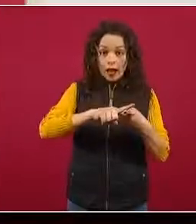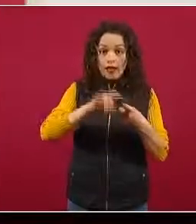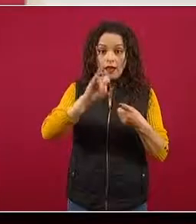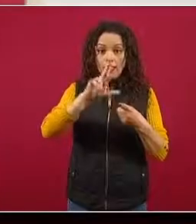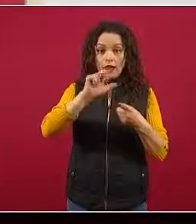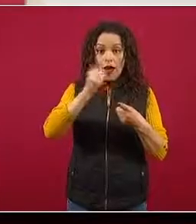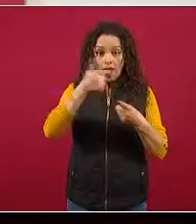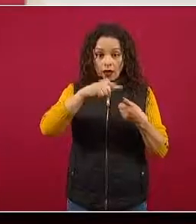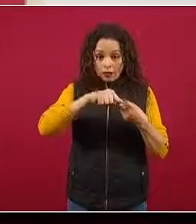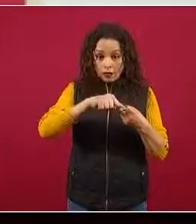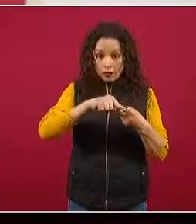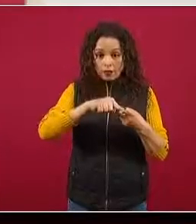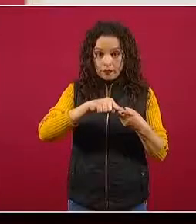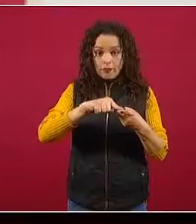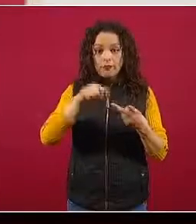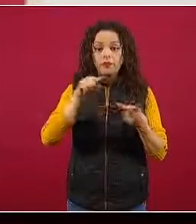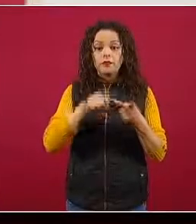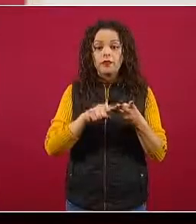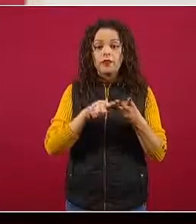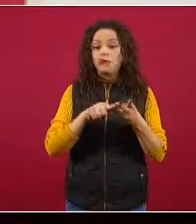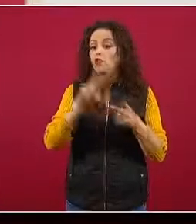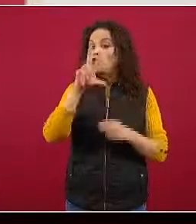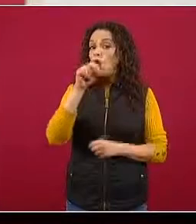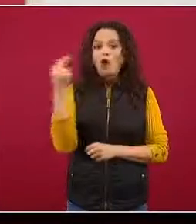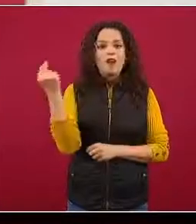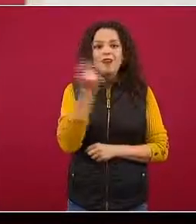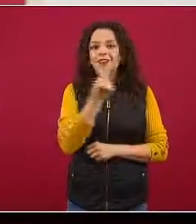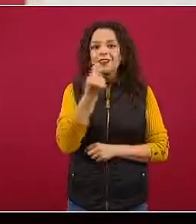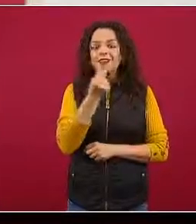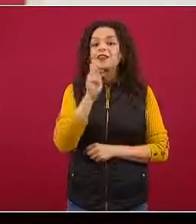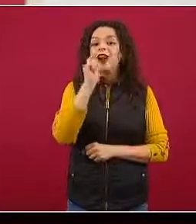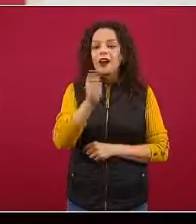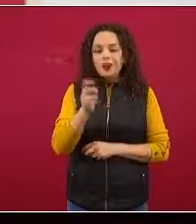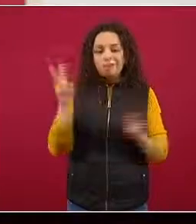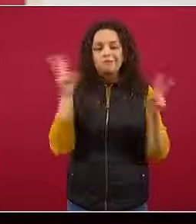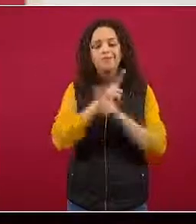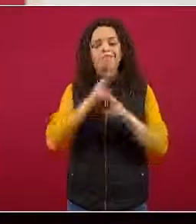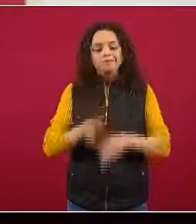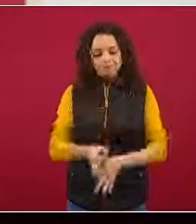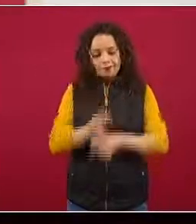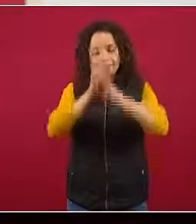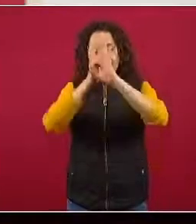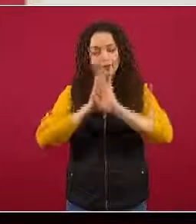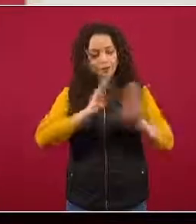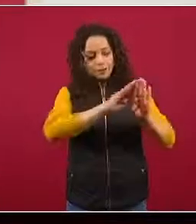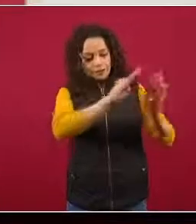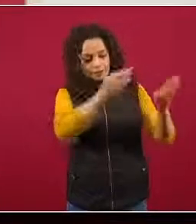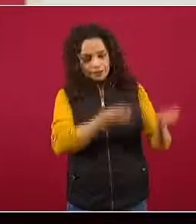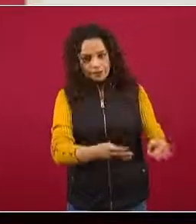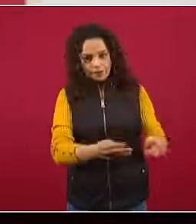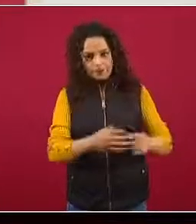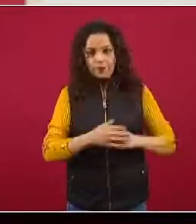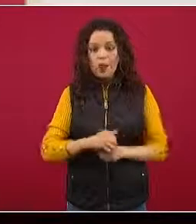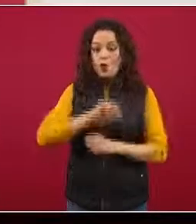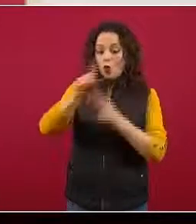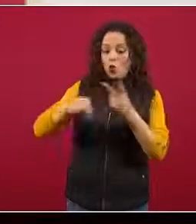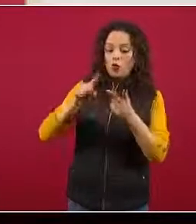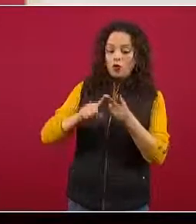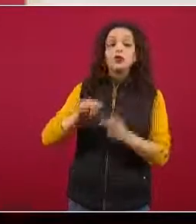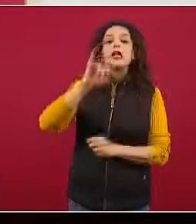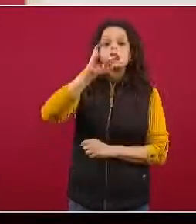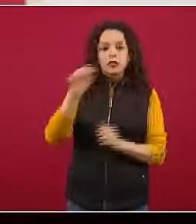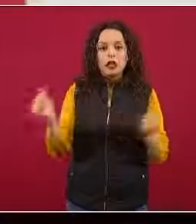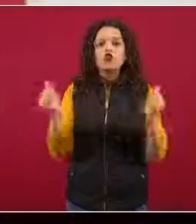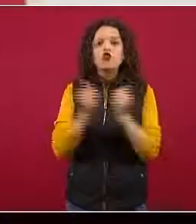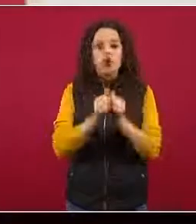grave, sin uso de respirador mecánico y con uso de respirador